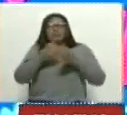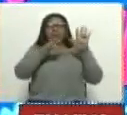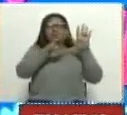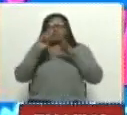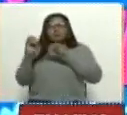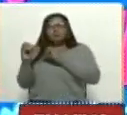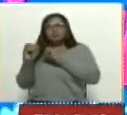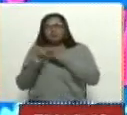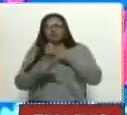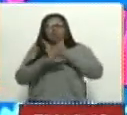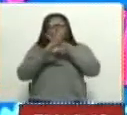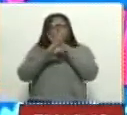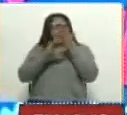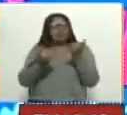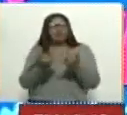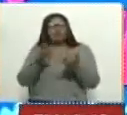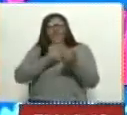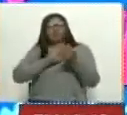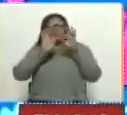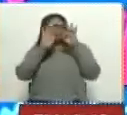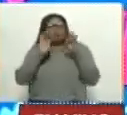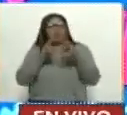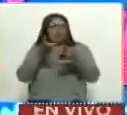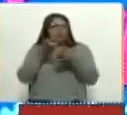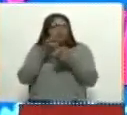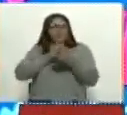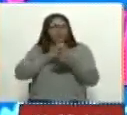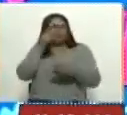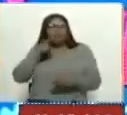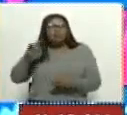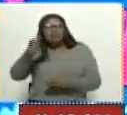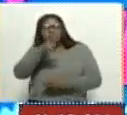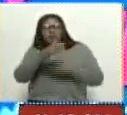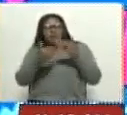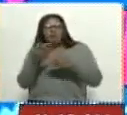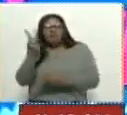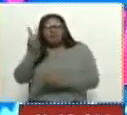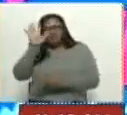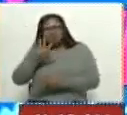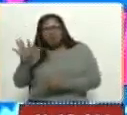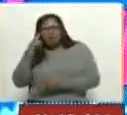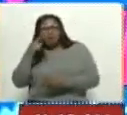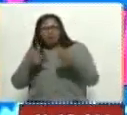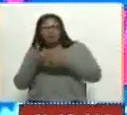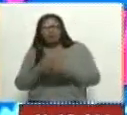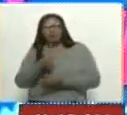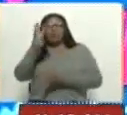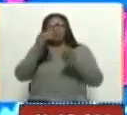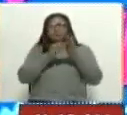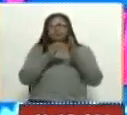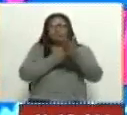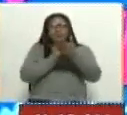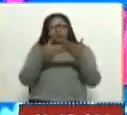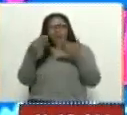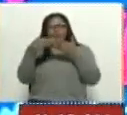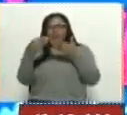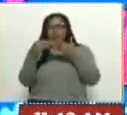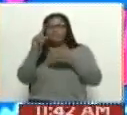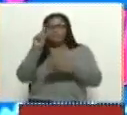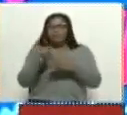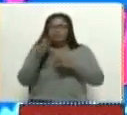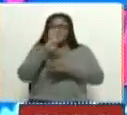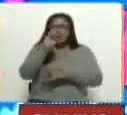que disminuyeron los ingresos del pueblo venezolano de un promedio de cuatro mil millones de dólares mensuales a menos